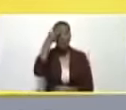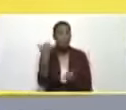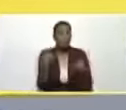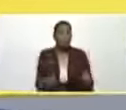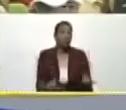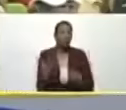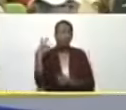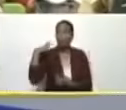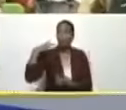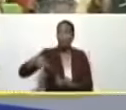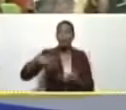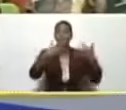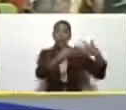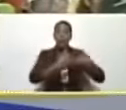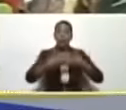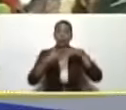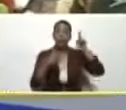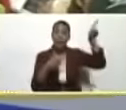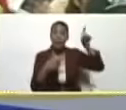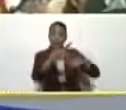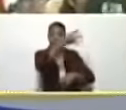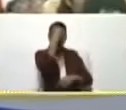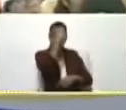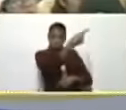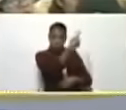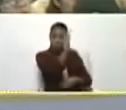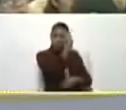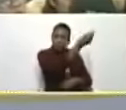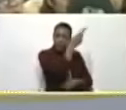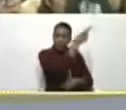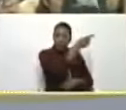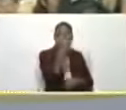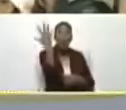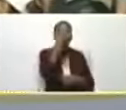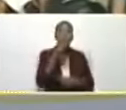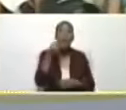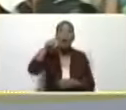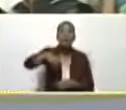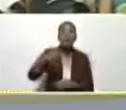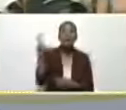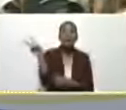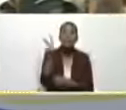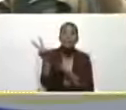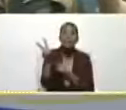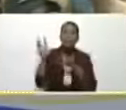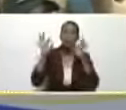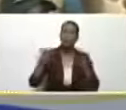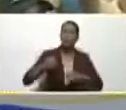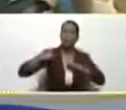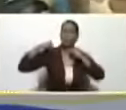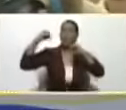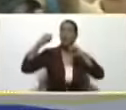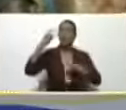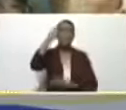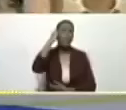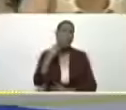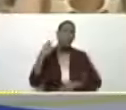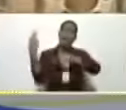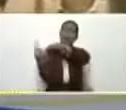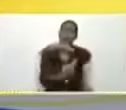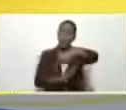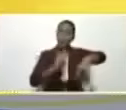wasington para que entiendan que la juventud en Venezuela es patriota es